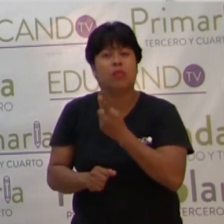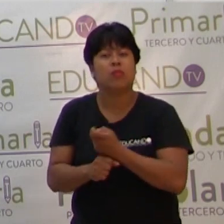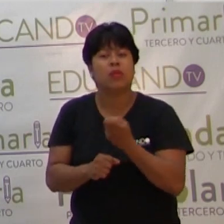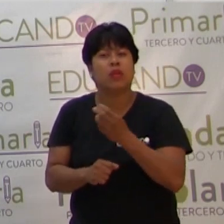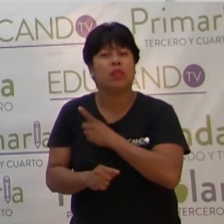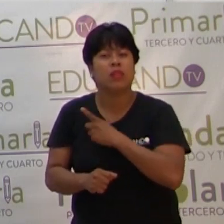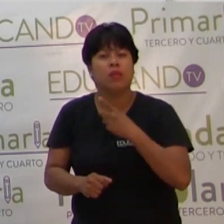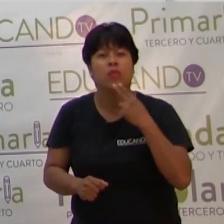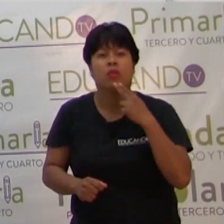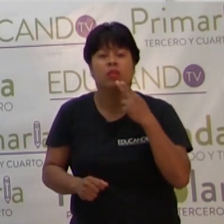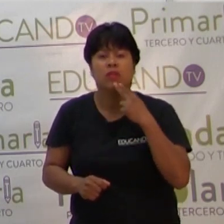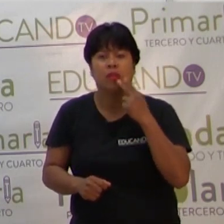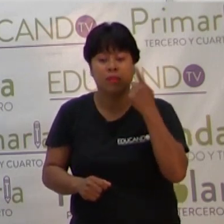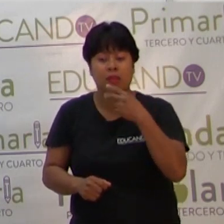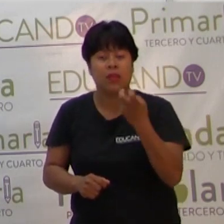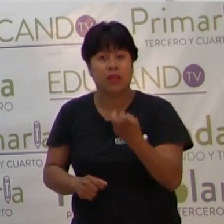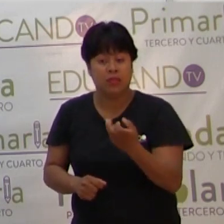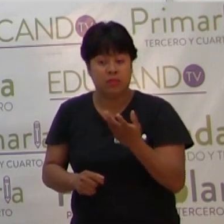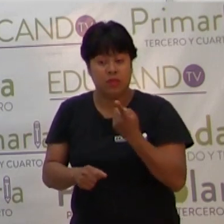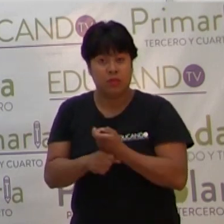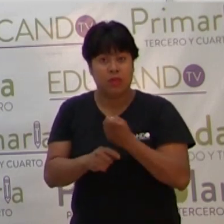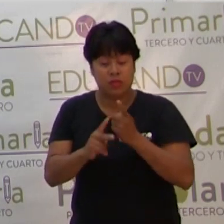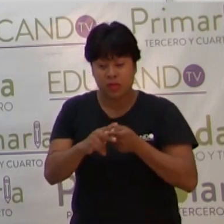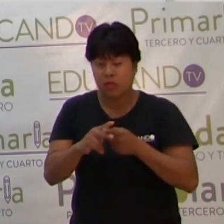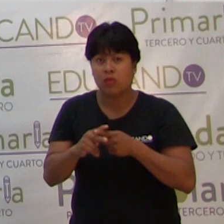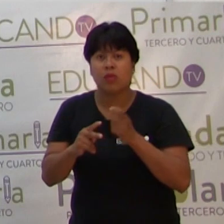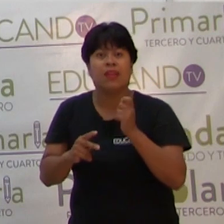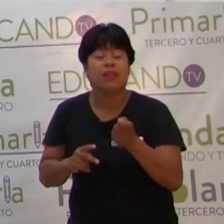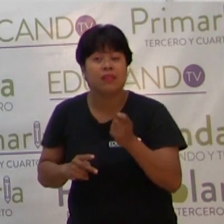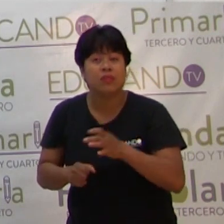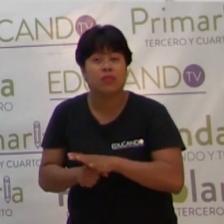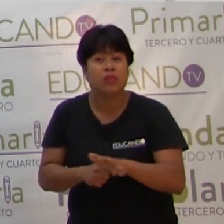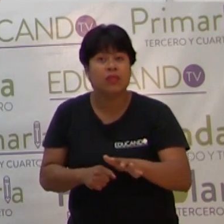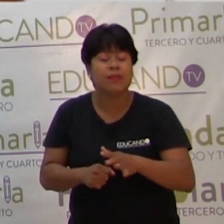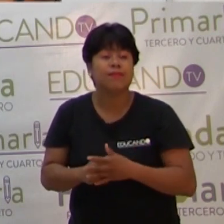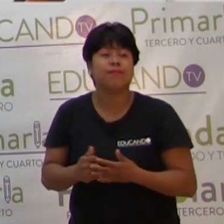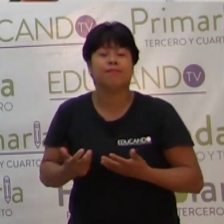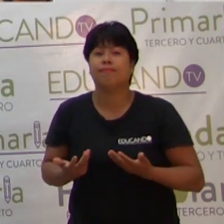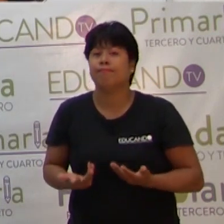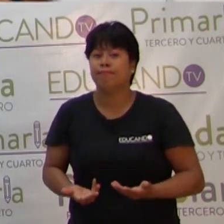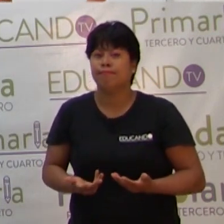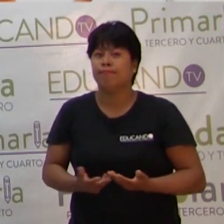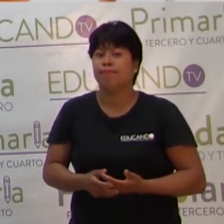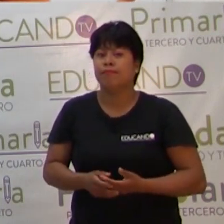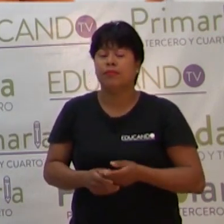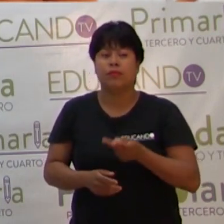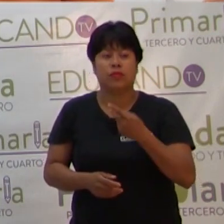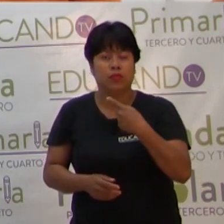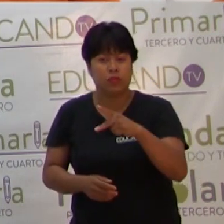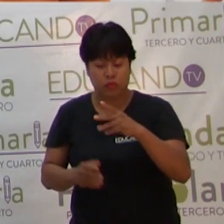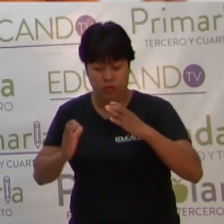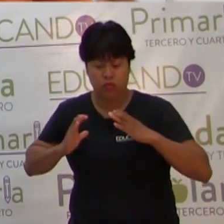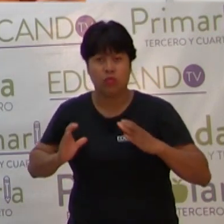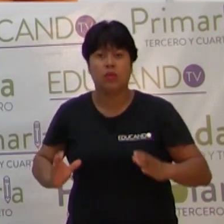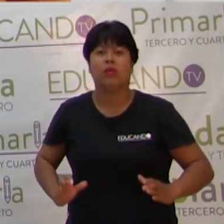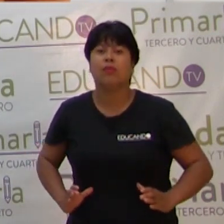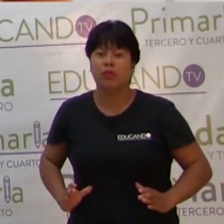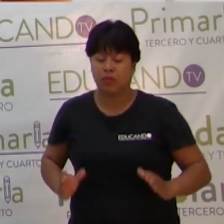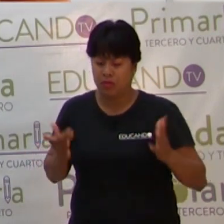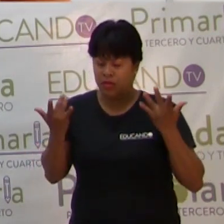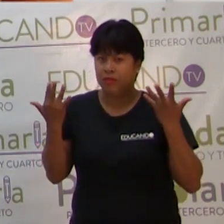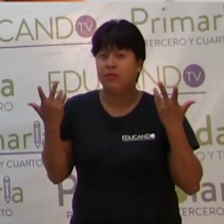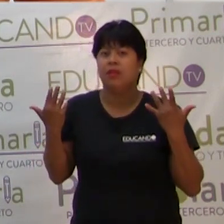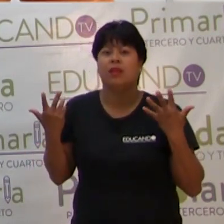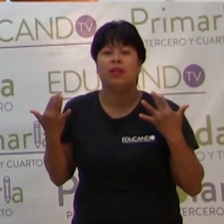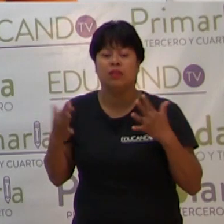empezó a utilizar para hacer sus primeros cálculos, pues obviamente fueron sus partes de su cuerpo, las